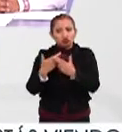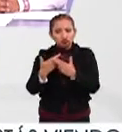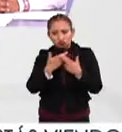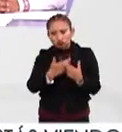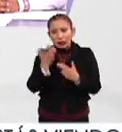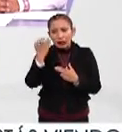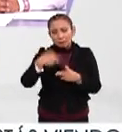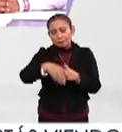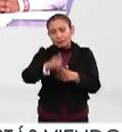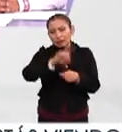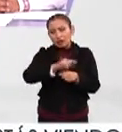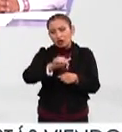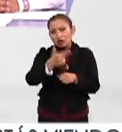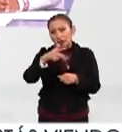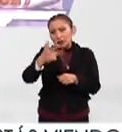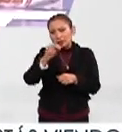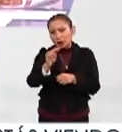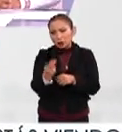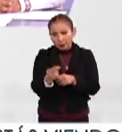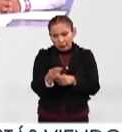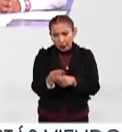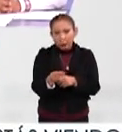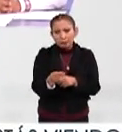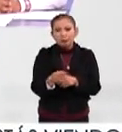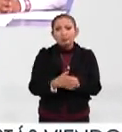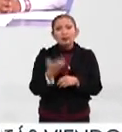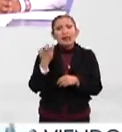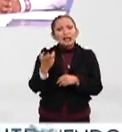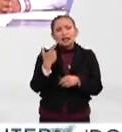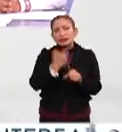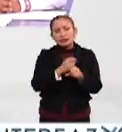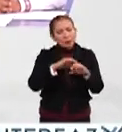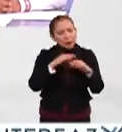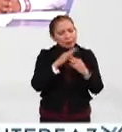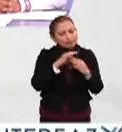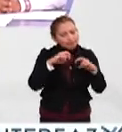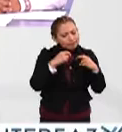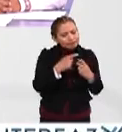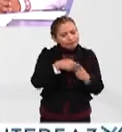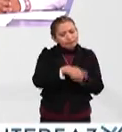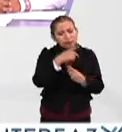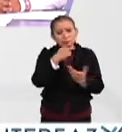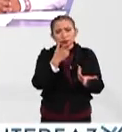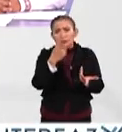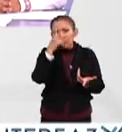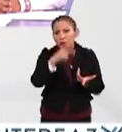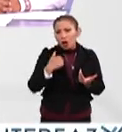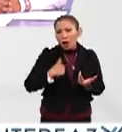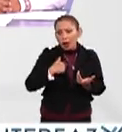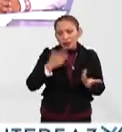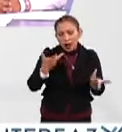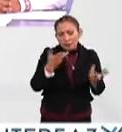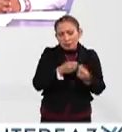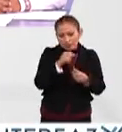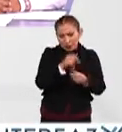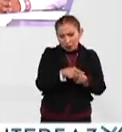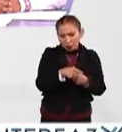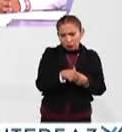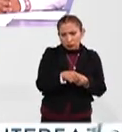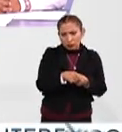abundante estos días, el 12 y el 13 de noviembre. Esta séptima mesa redonda México-Canadá tiene precisamente también dentro de este